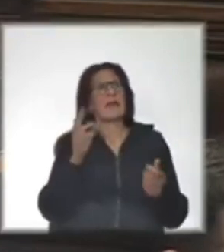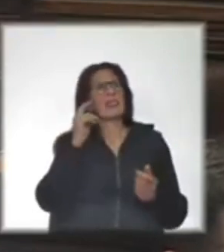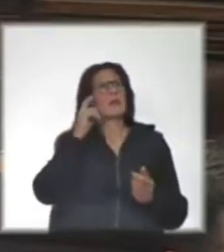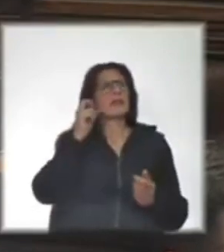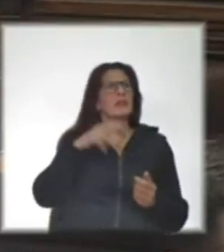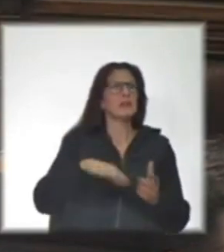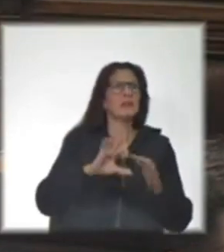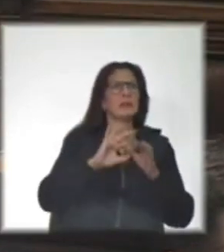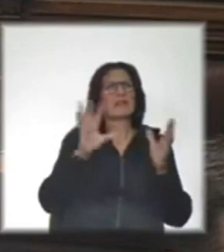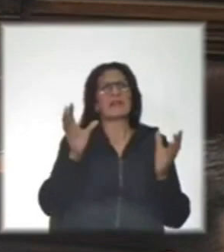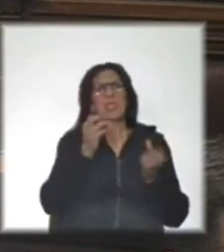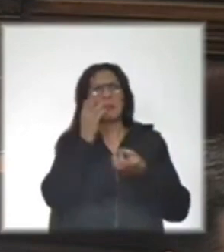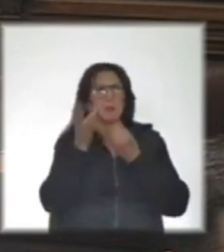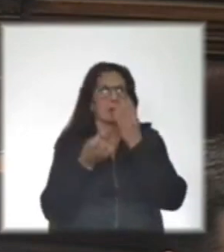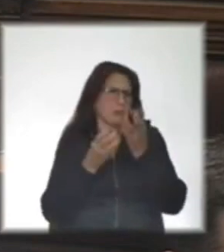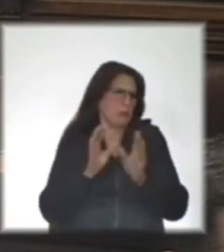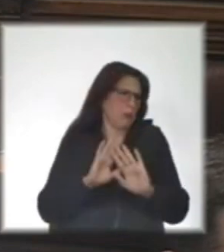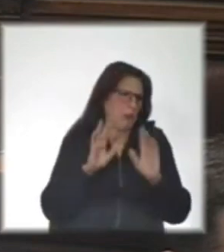expresión.